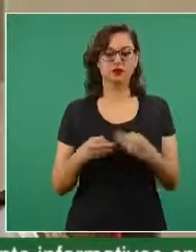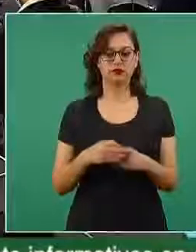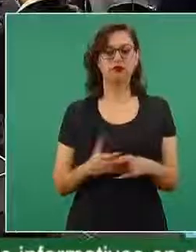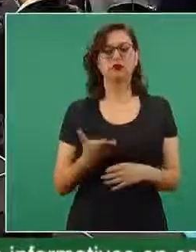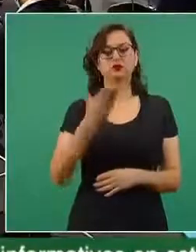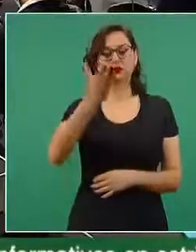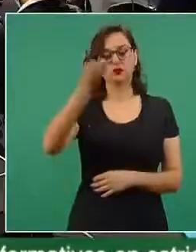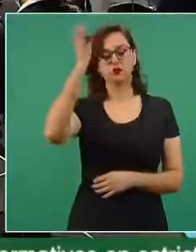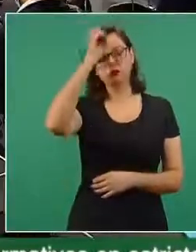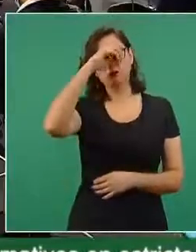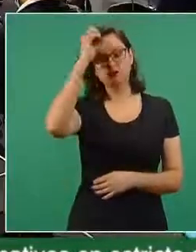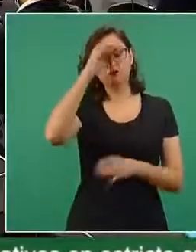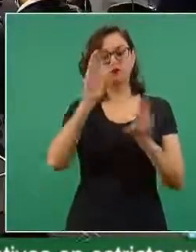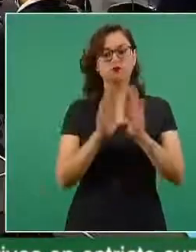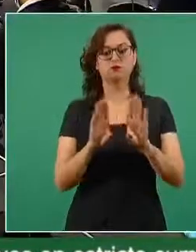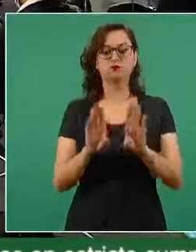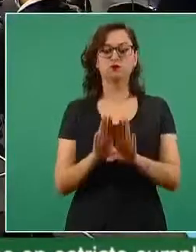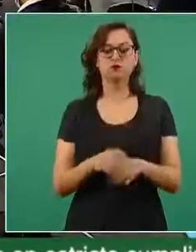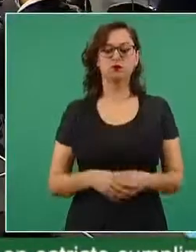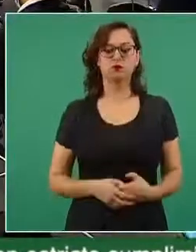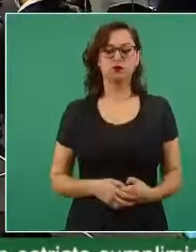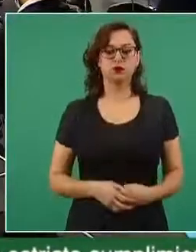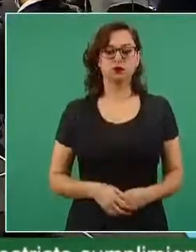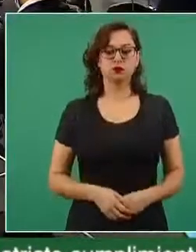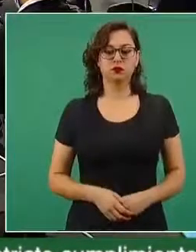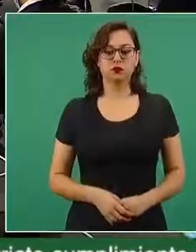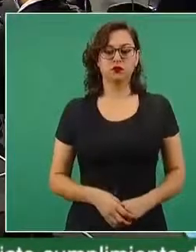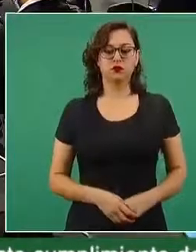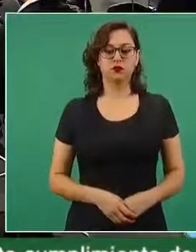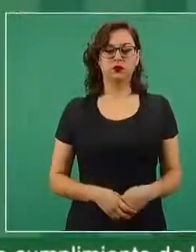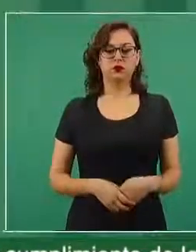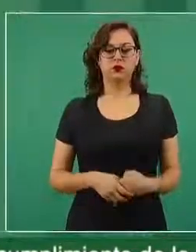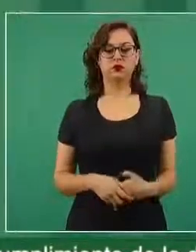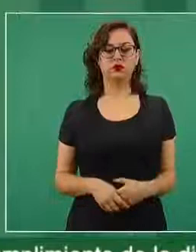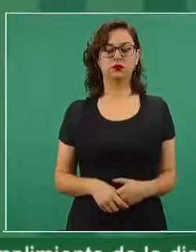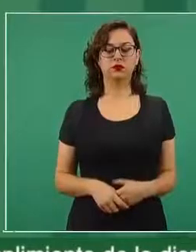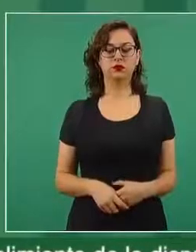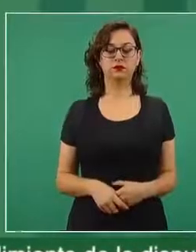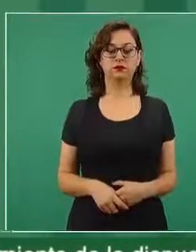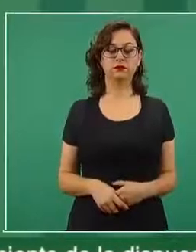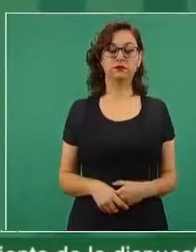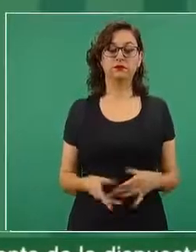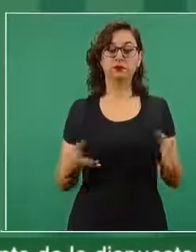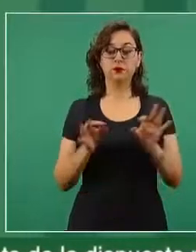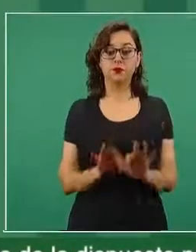opina, señor presidente? Pues que tiene que haber justicia y es nuestro compromiso.